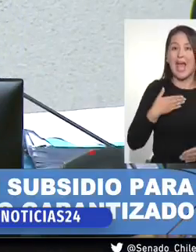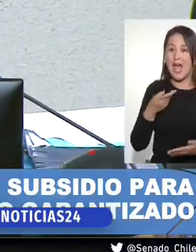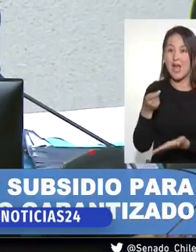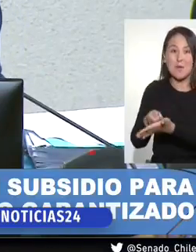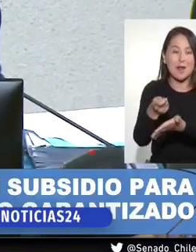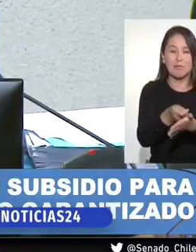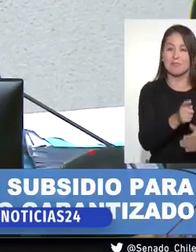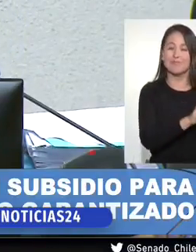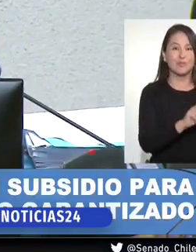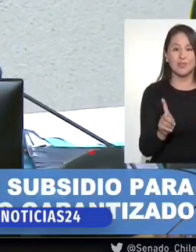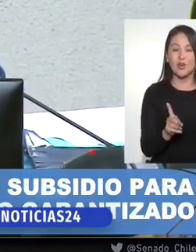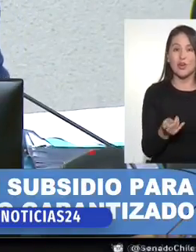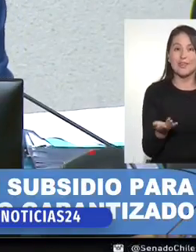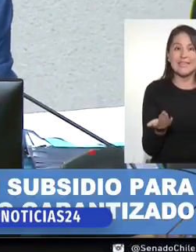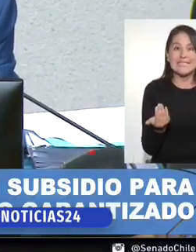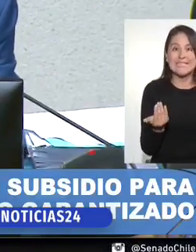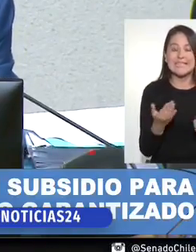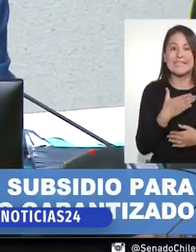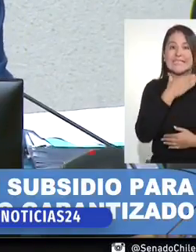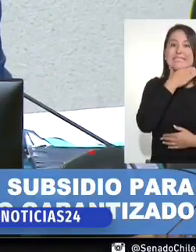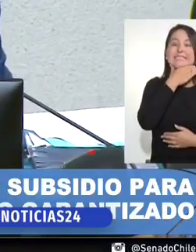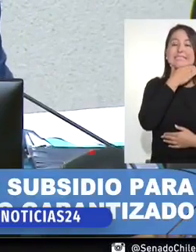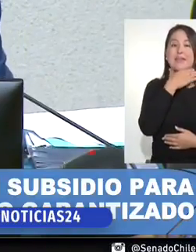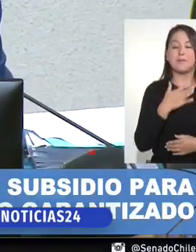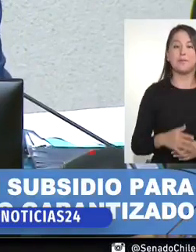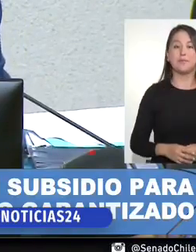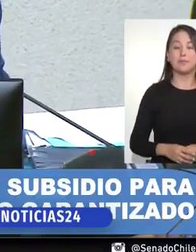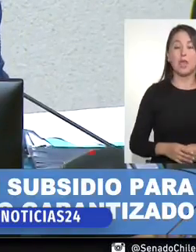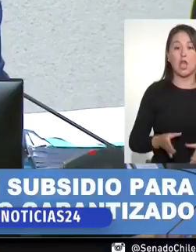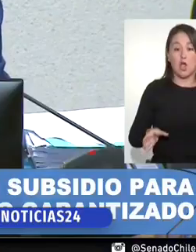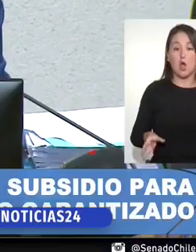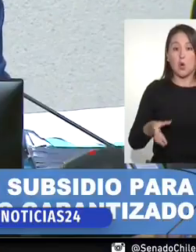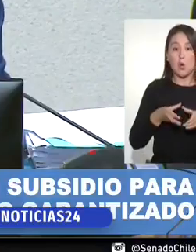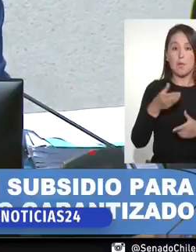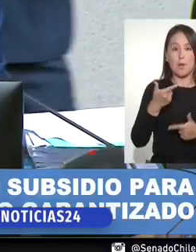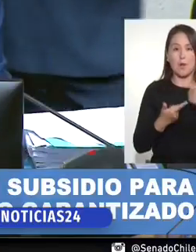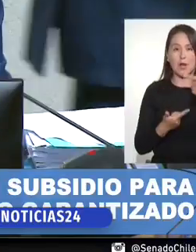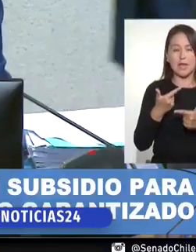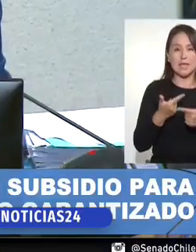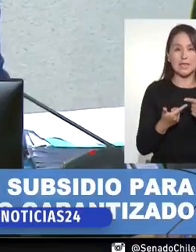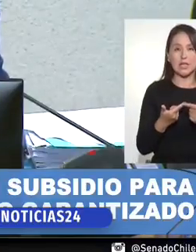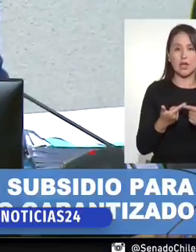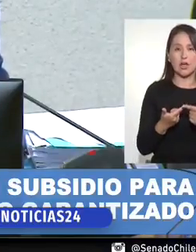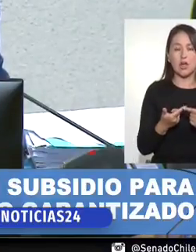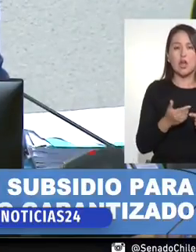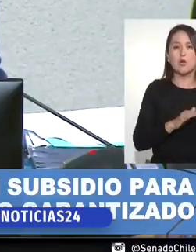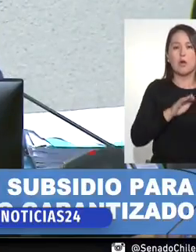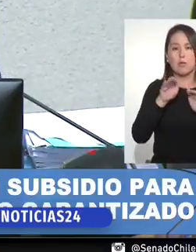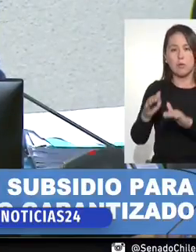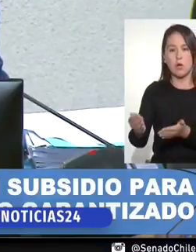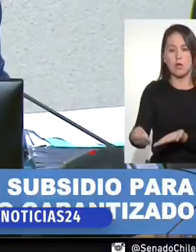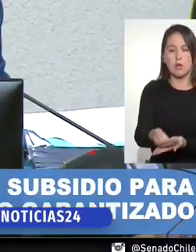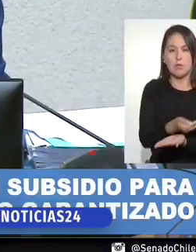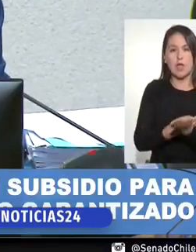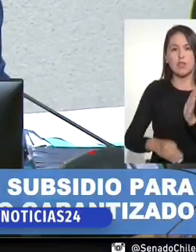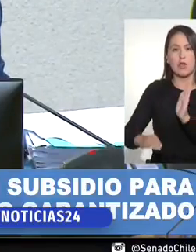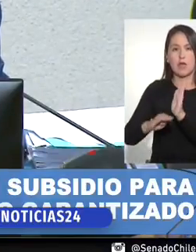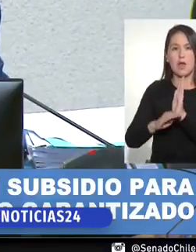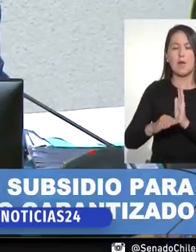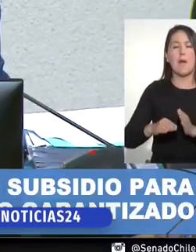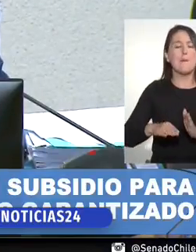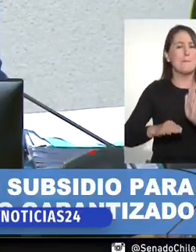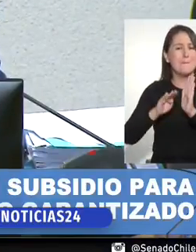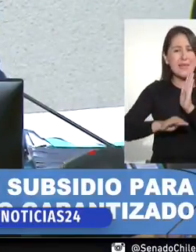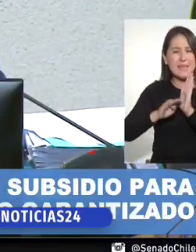Vuelve a tercer trámite porque tiene modificaciones en relación a cómo se aprobó en la Cámara de Diputados y beneficiar ojalá en abril a estas 670.000 personas con